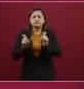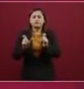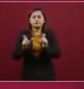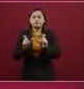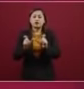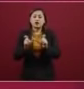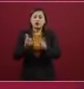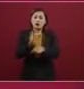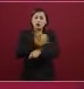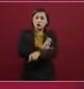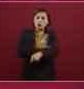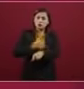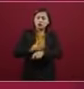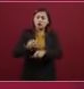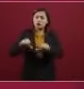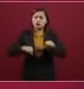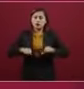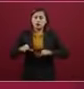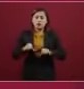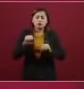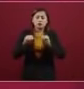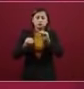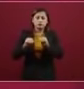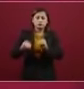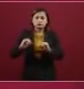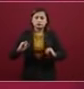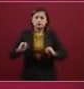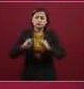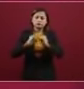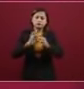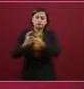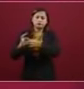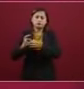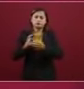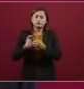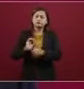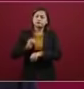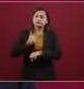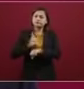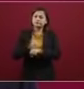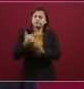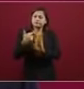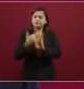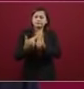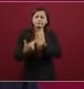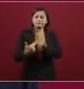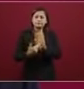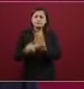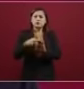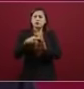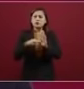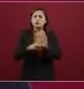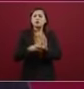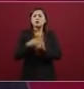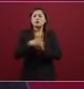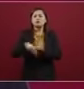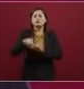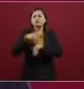interinstitucional establecerá su organización y funcionamiento en los lineamientos que para tal efecto